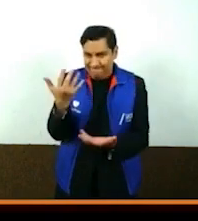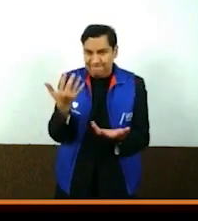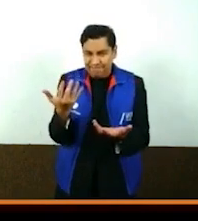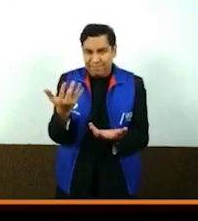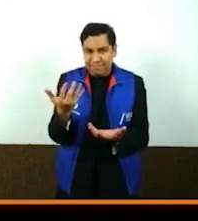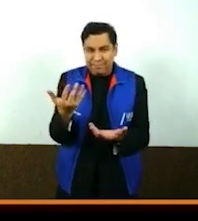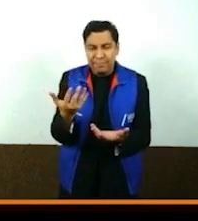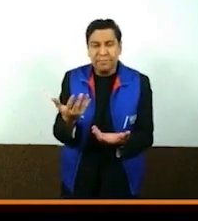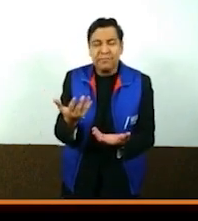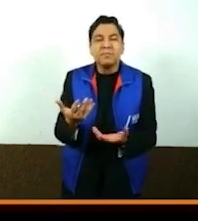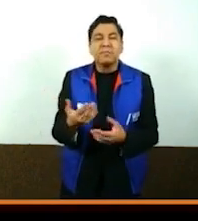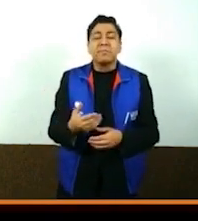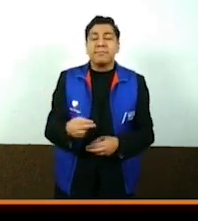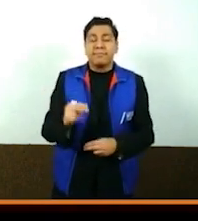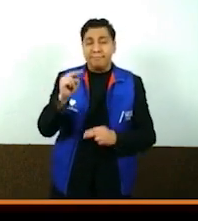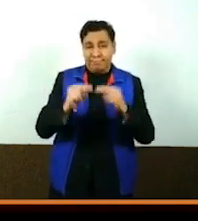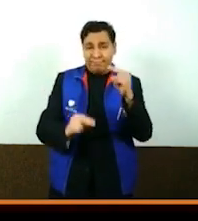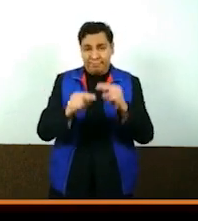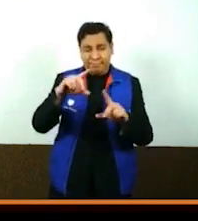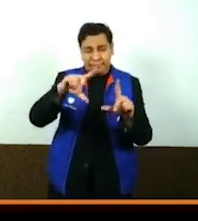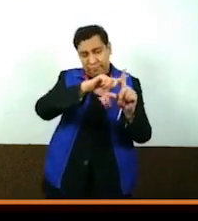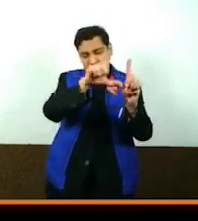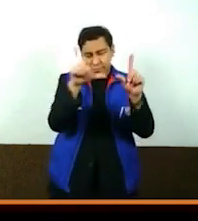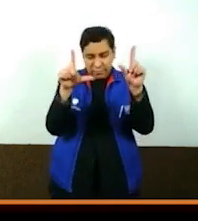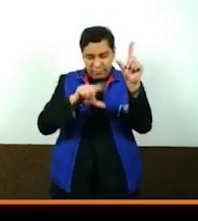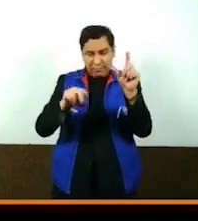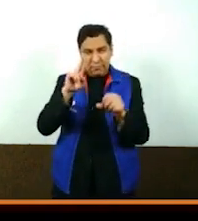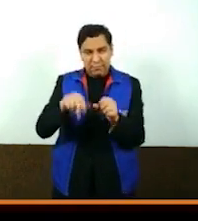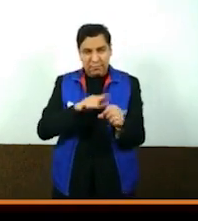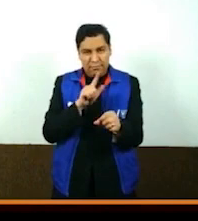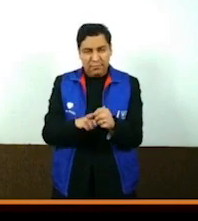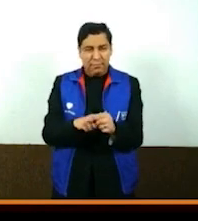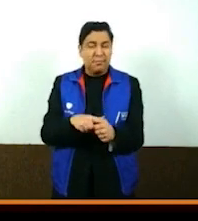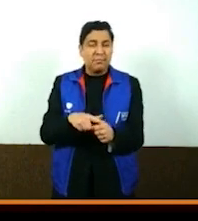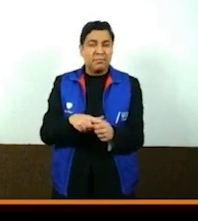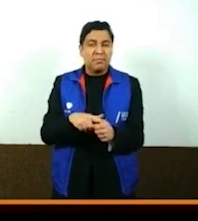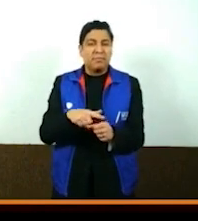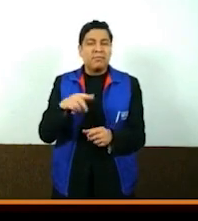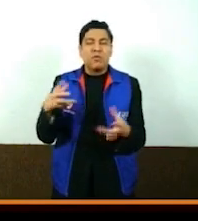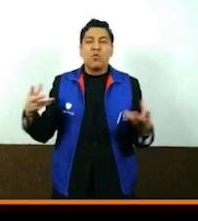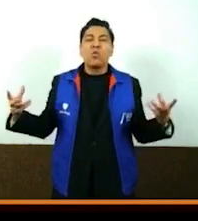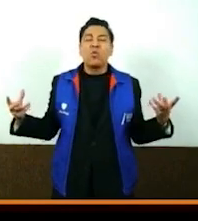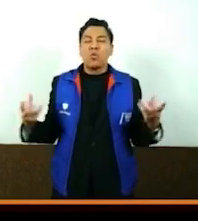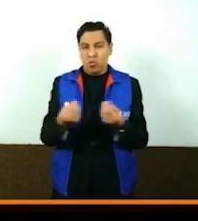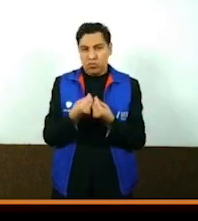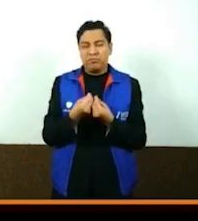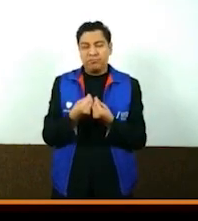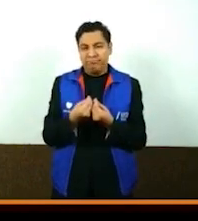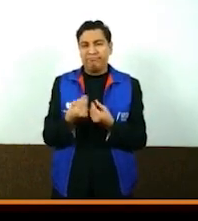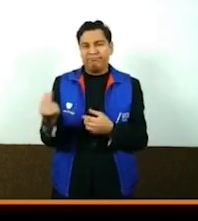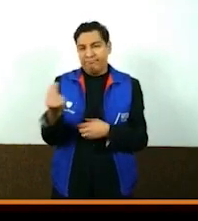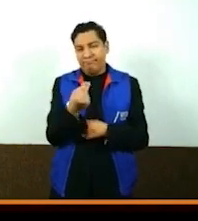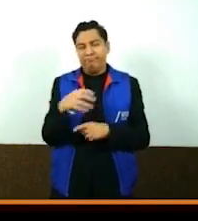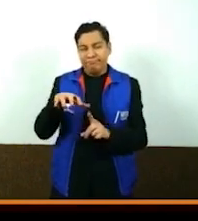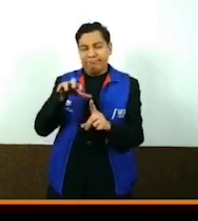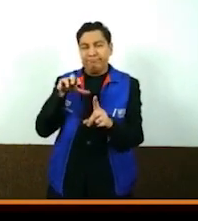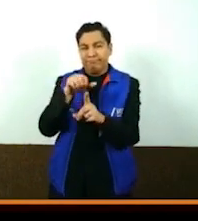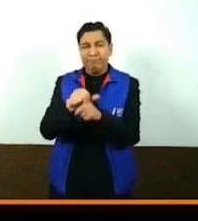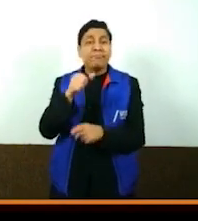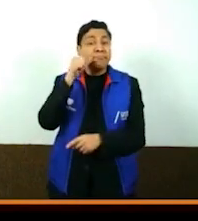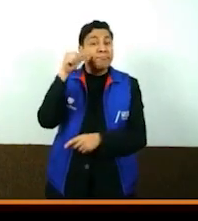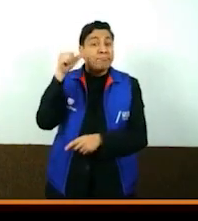proceso a nivel nacional. Ayer veíamos a las 116 empresas por la mañana que lo recibieron por primera